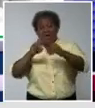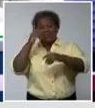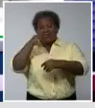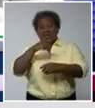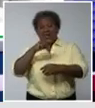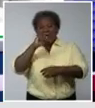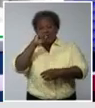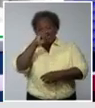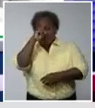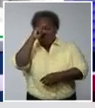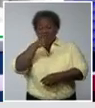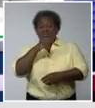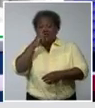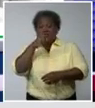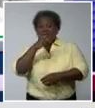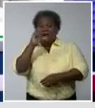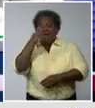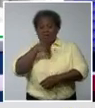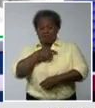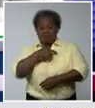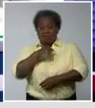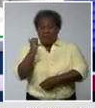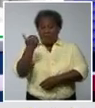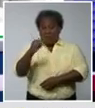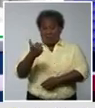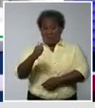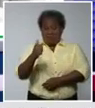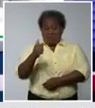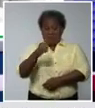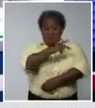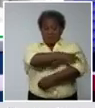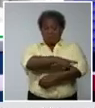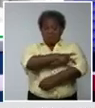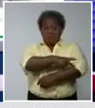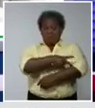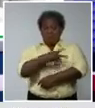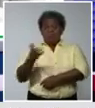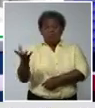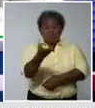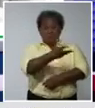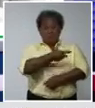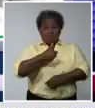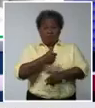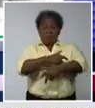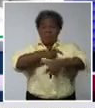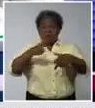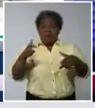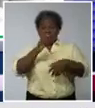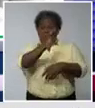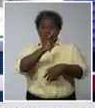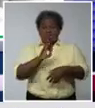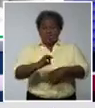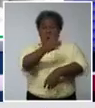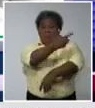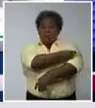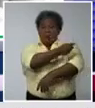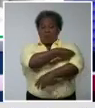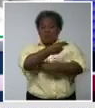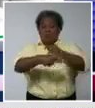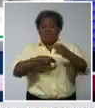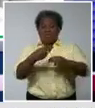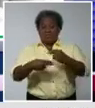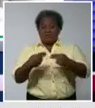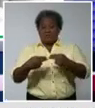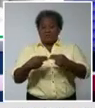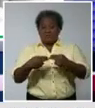internacionalmente solamente 10 países adquieren la mayor cantidad de vacunas que hoy se producen en este planeta. Son